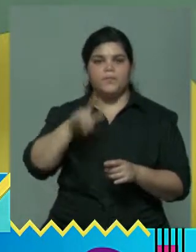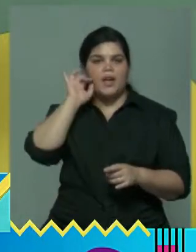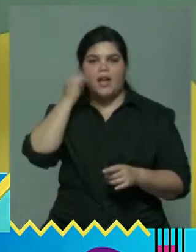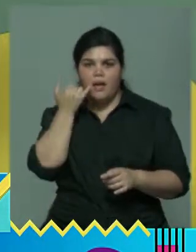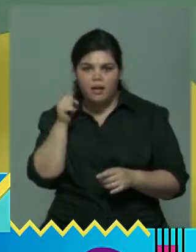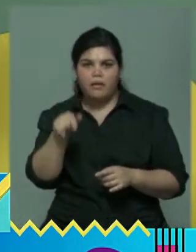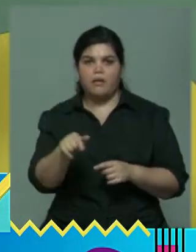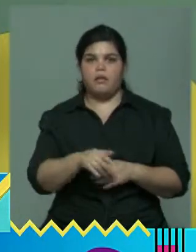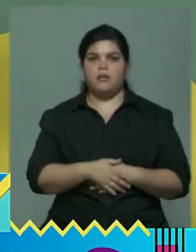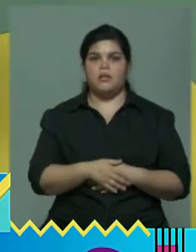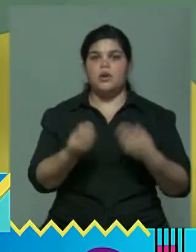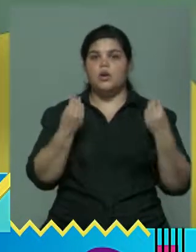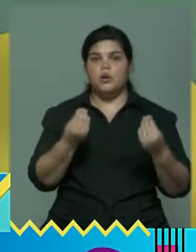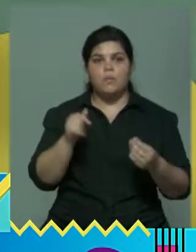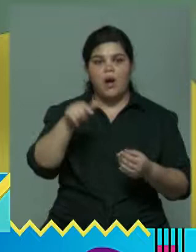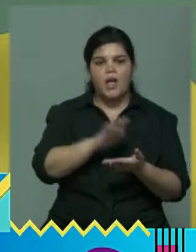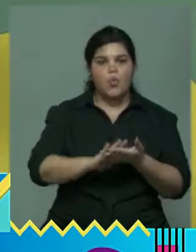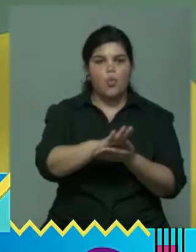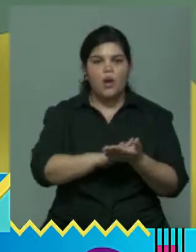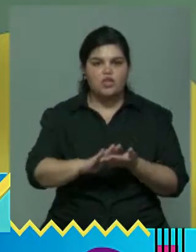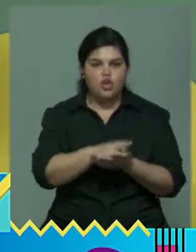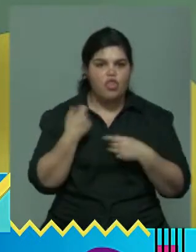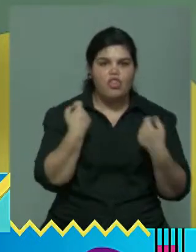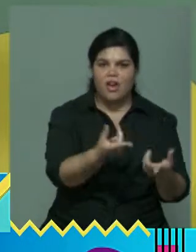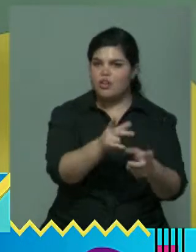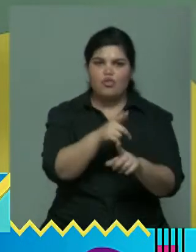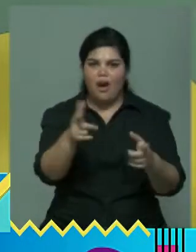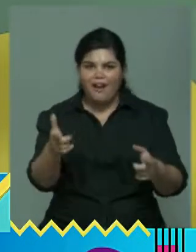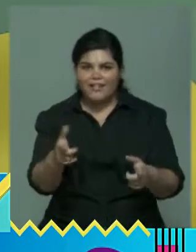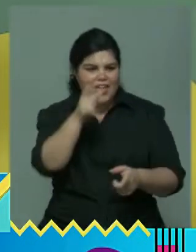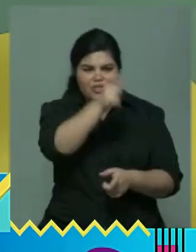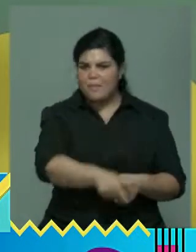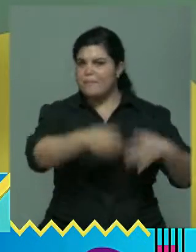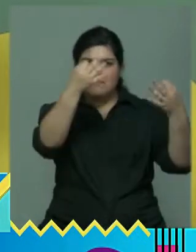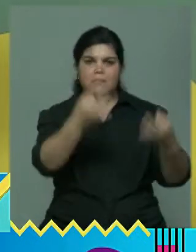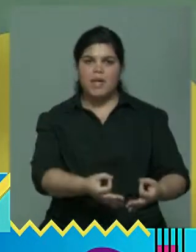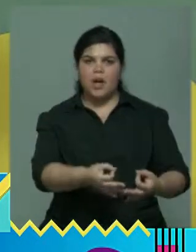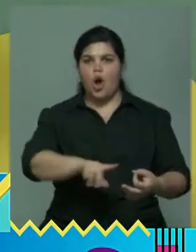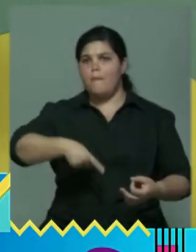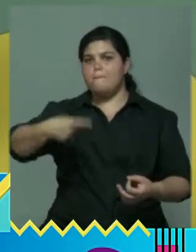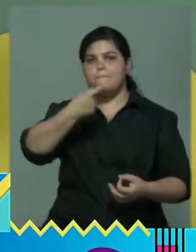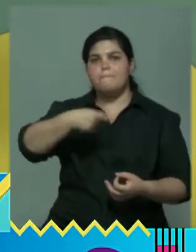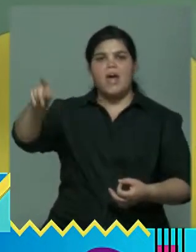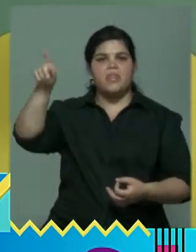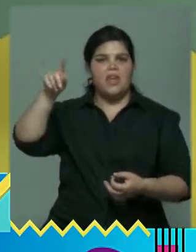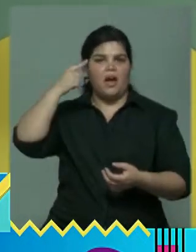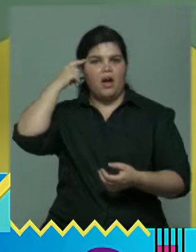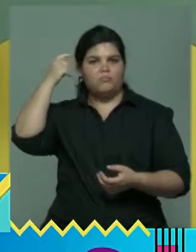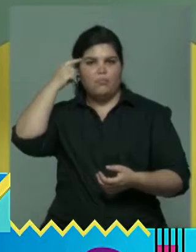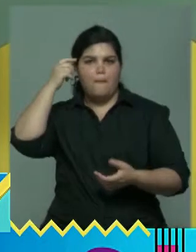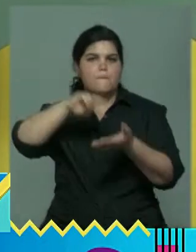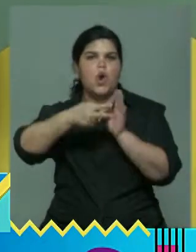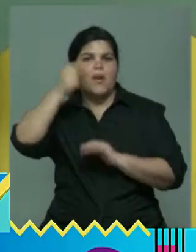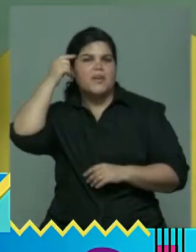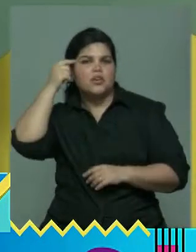sea, acá no hay nada que curar, no hay a nadie a quien mandar a un manicomio, digamos, o sea, simplemente tenemos que trabajar desde